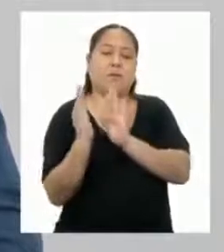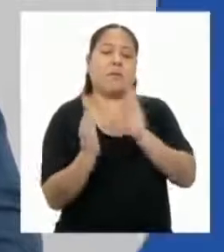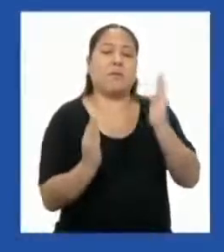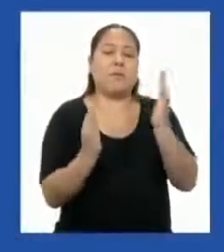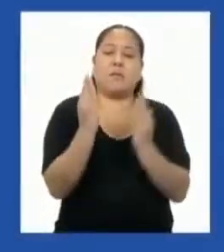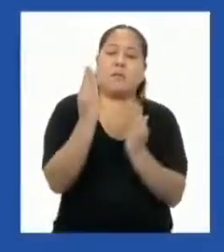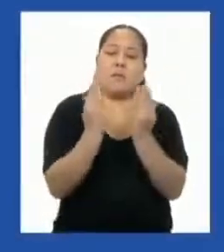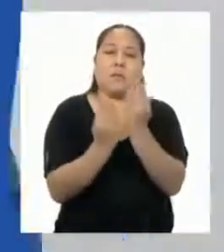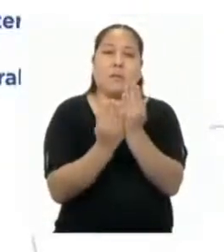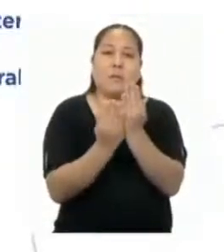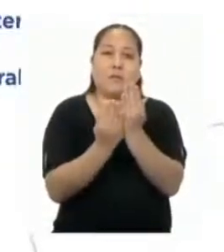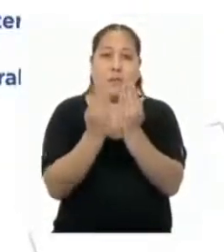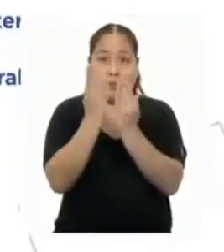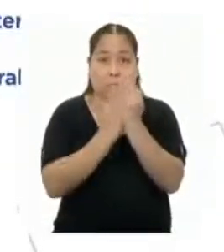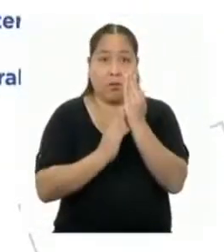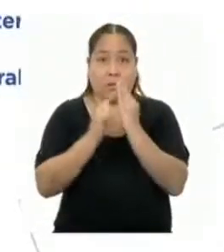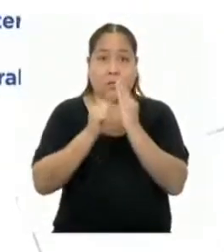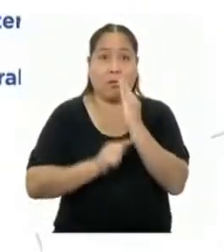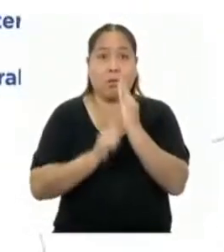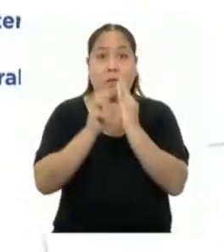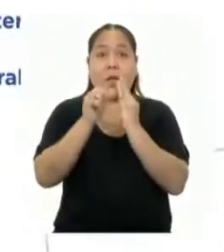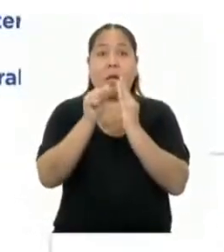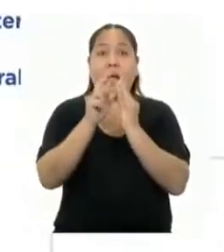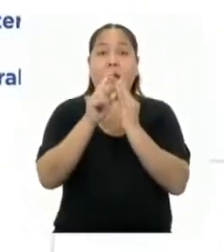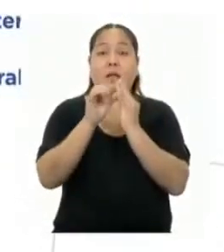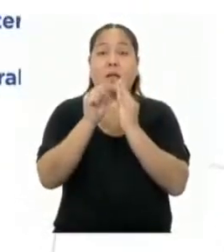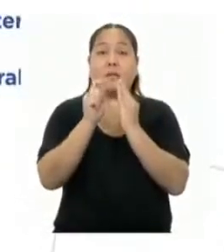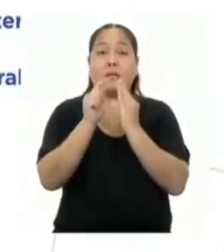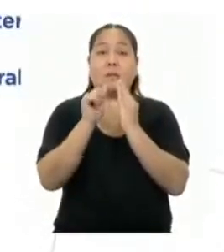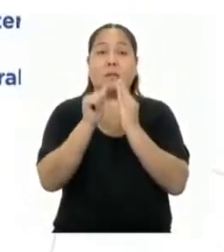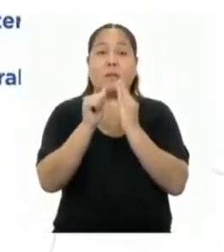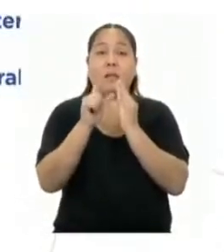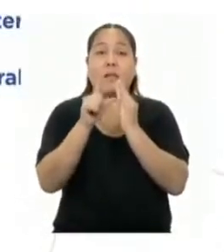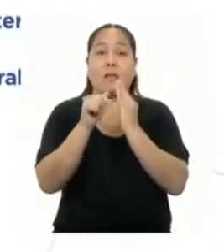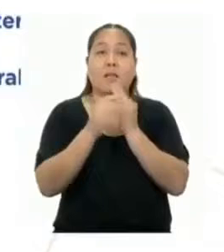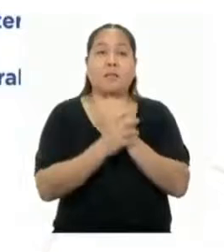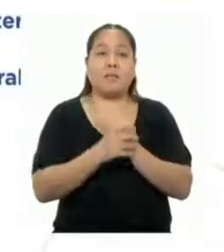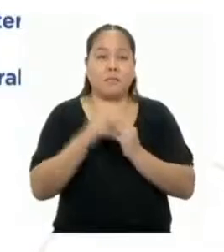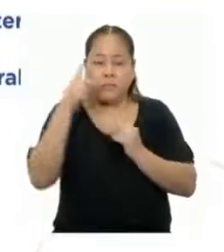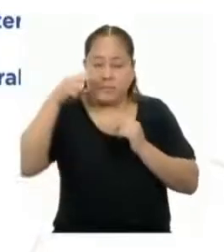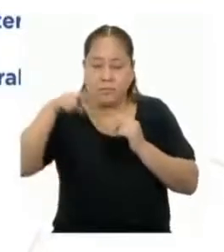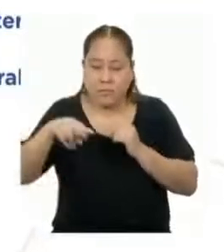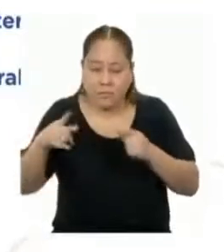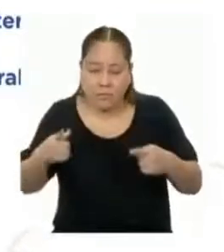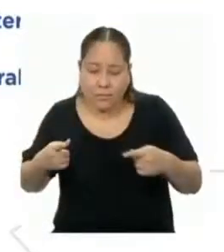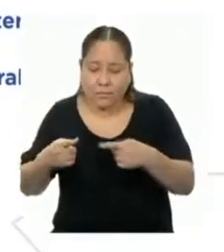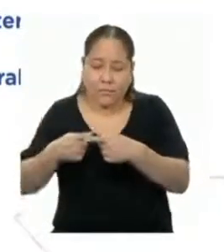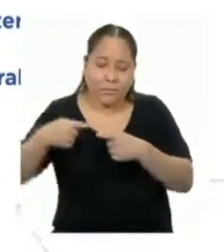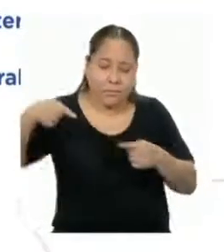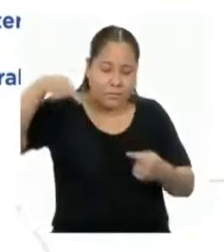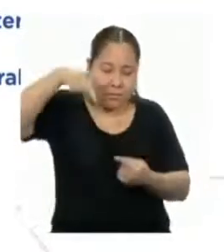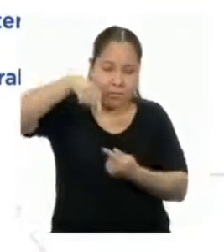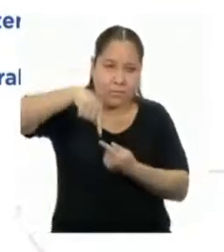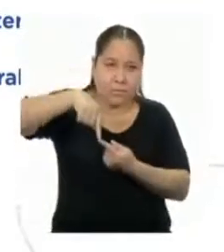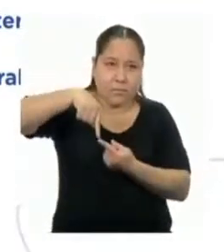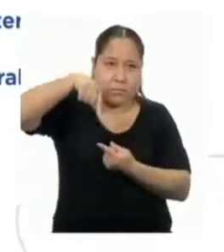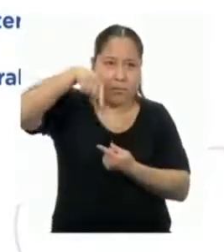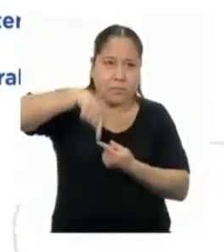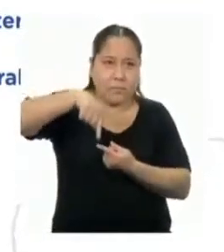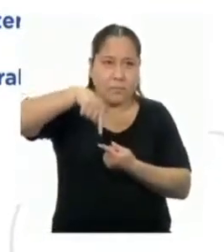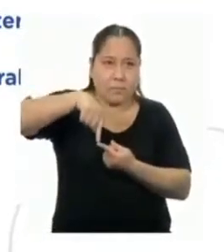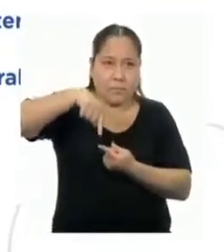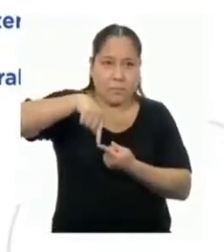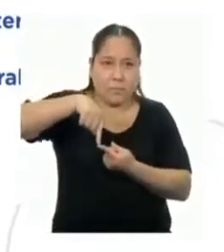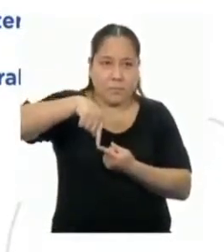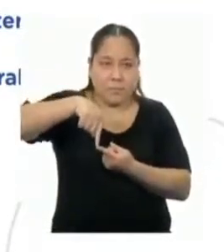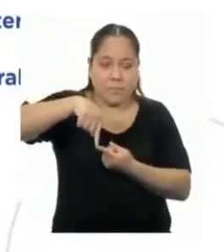buena observación! ¿Y ves las esquinitas donde se intersectan las aristas? A estas